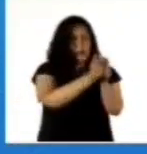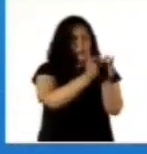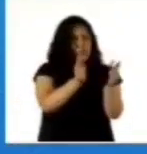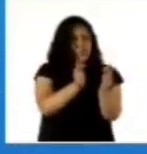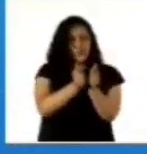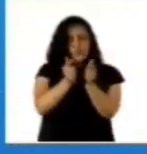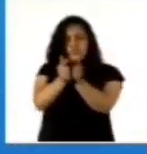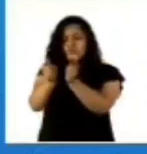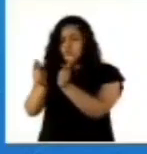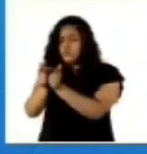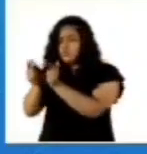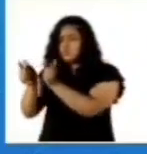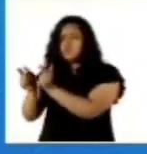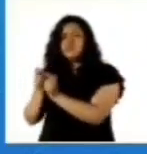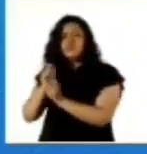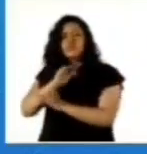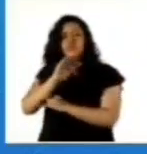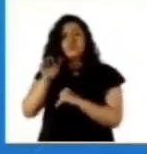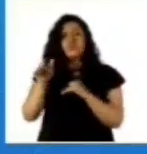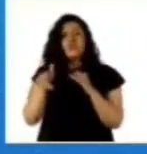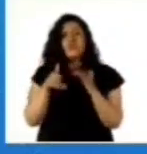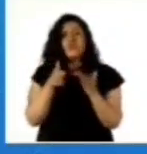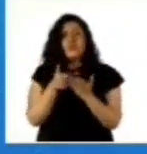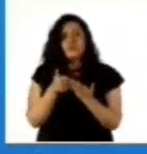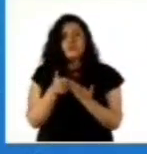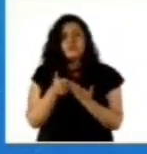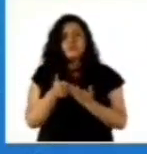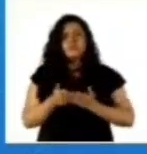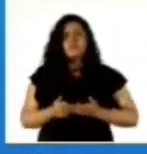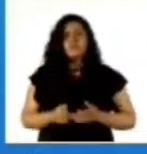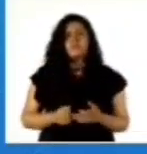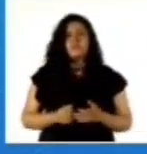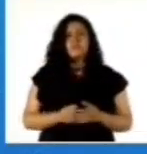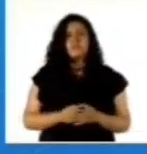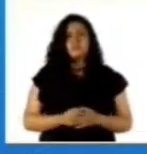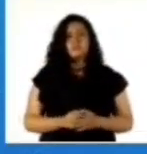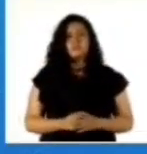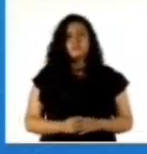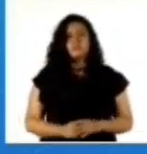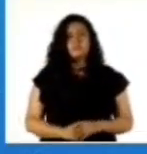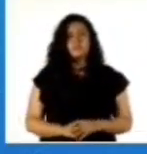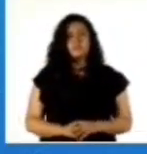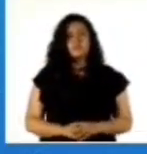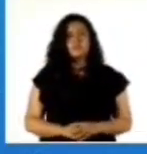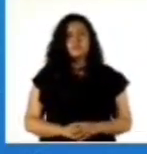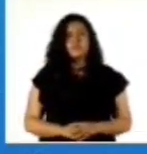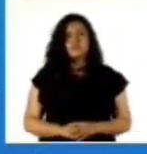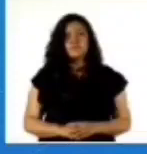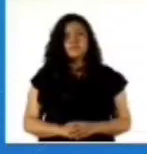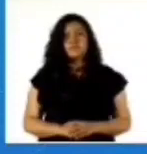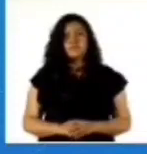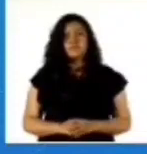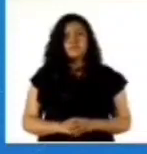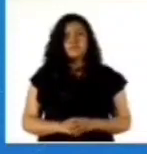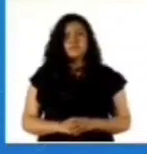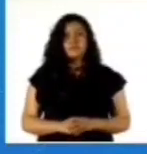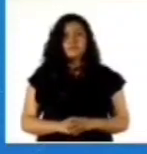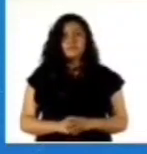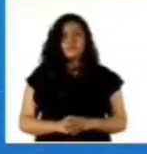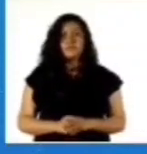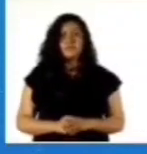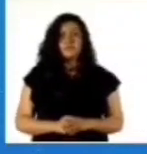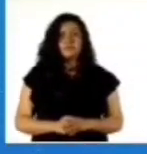ese sentido se implementó y forma parte ya del Consejo Universitario